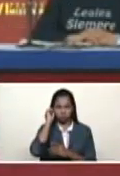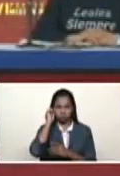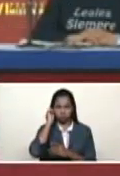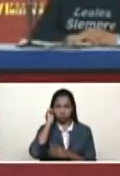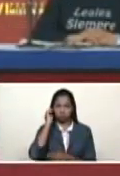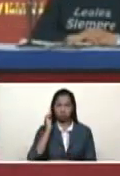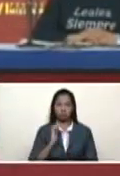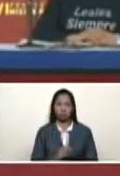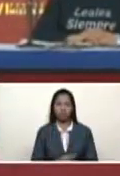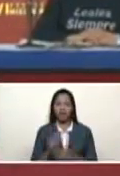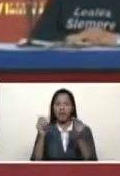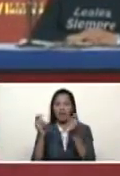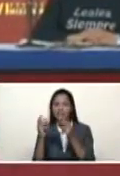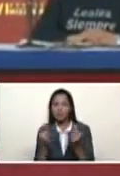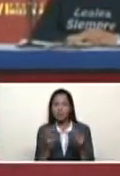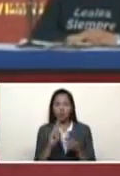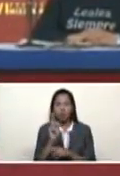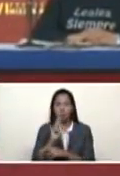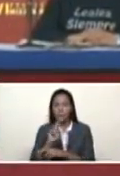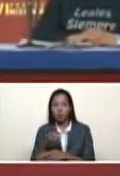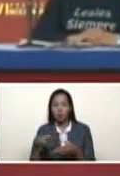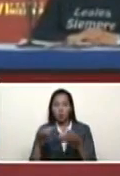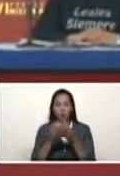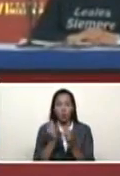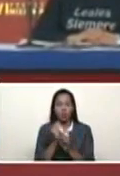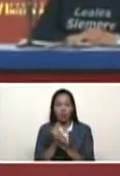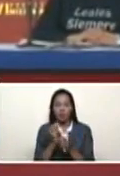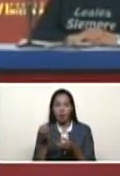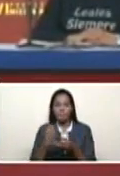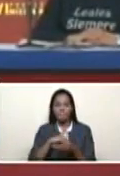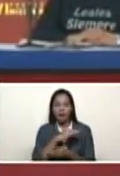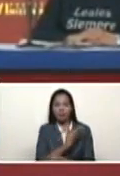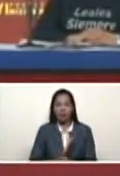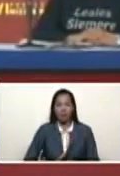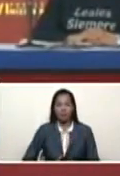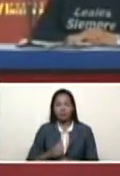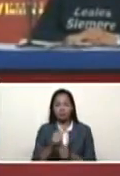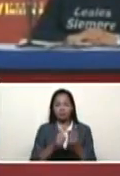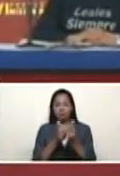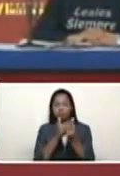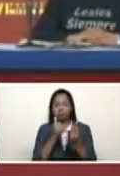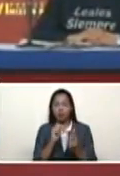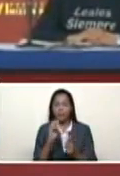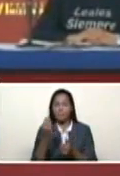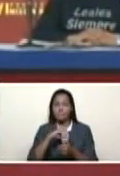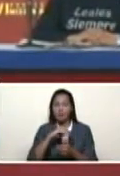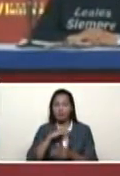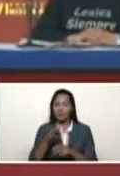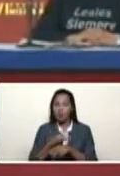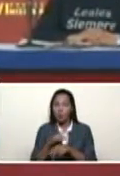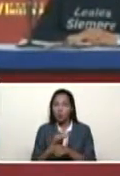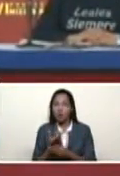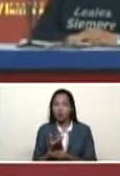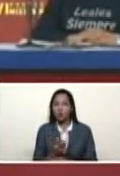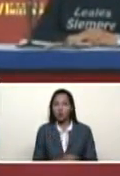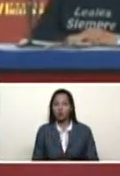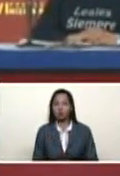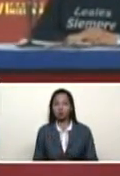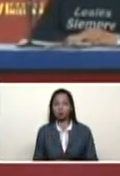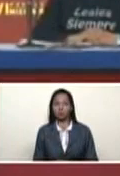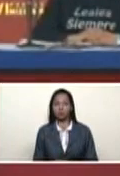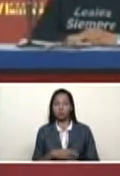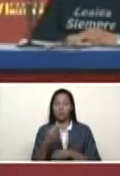activación inmediata de los grupos de trabajo de las vicepresidencias sectoriales del gobierno para todos